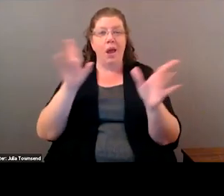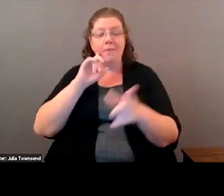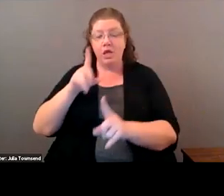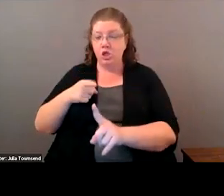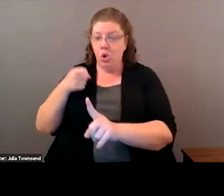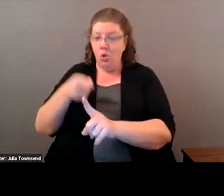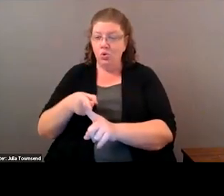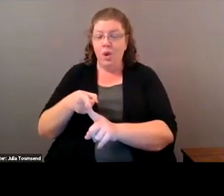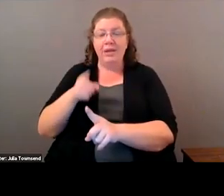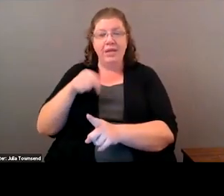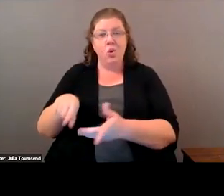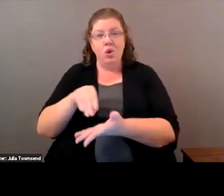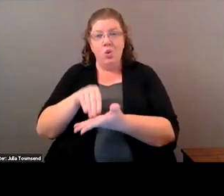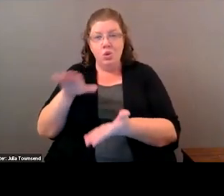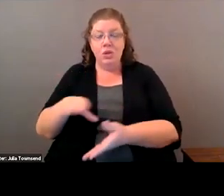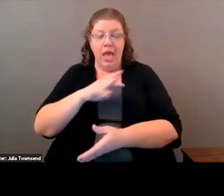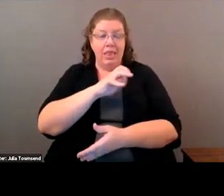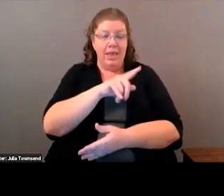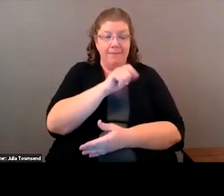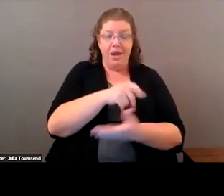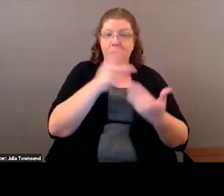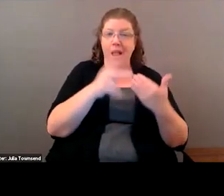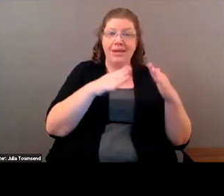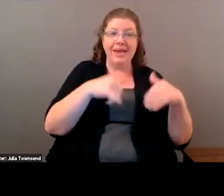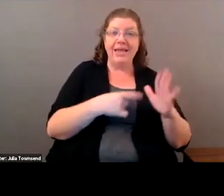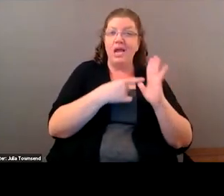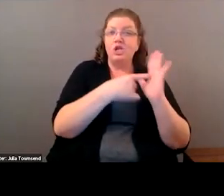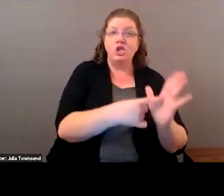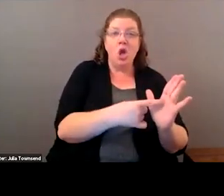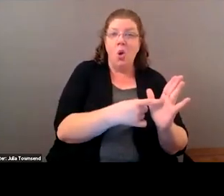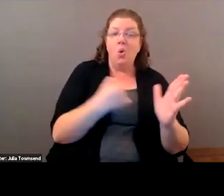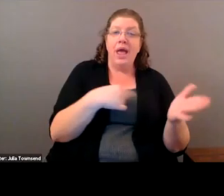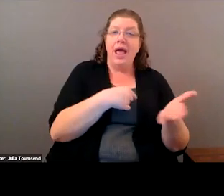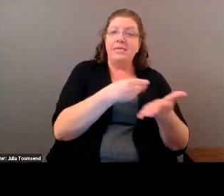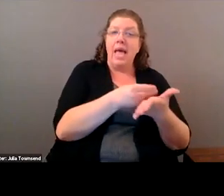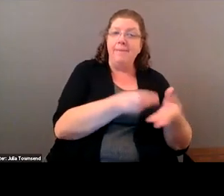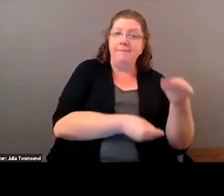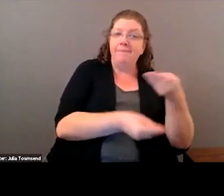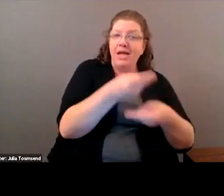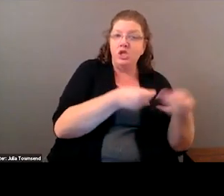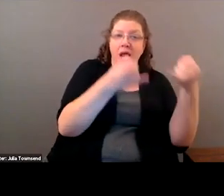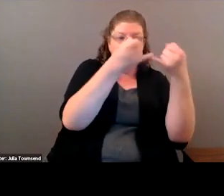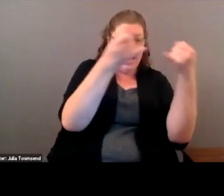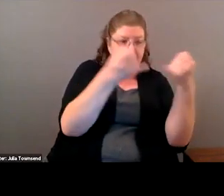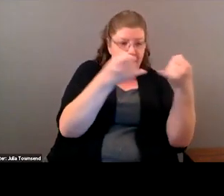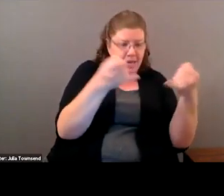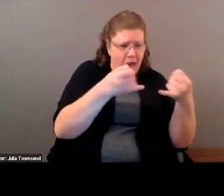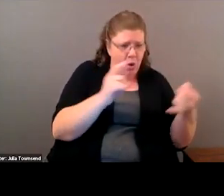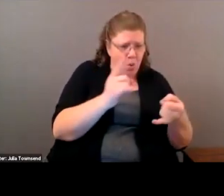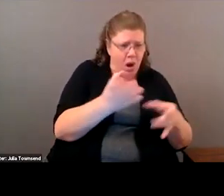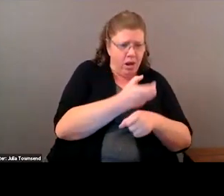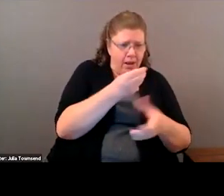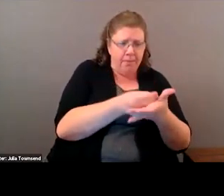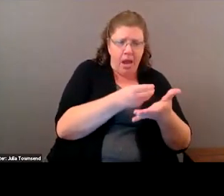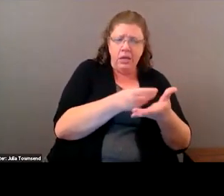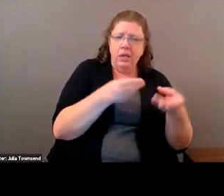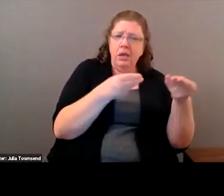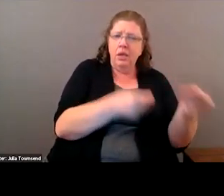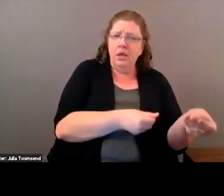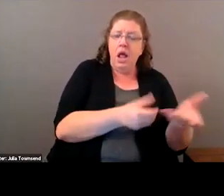todo el distrito sino que tiene que ser designado para estos estudiantes pero el planeta todavía nos tiene que enseñar un presupuesto